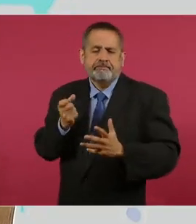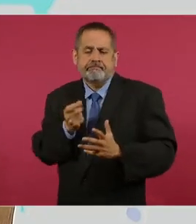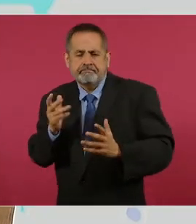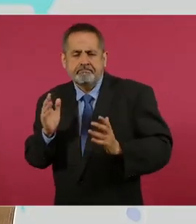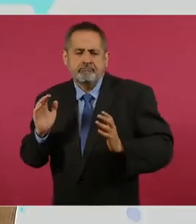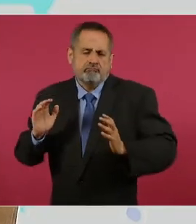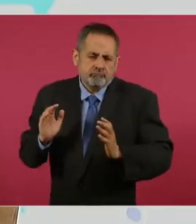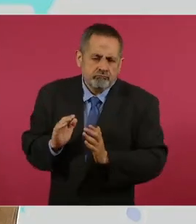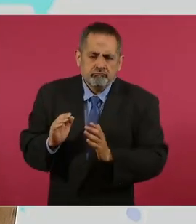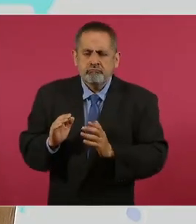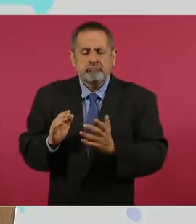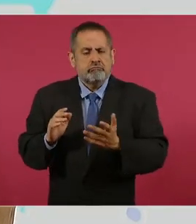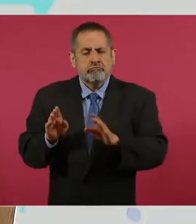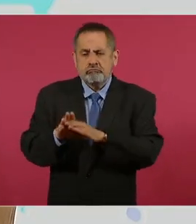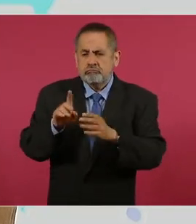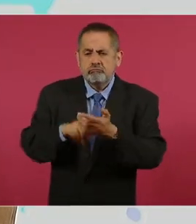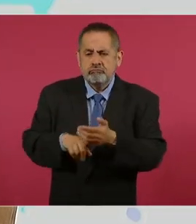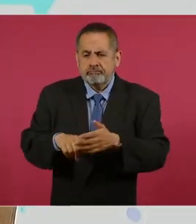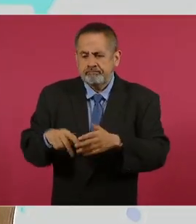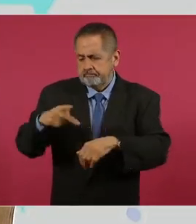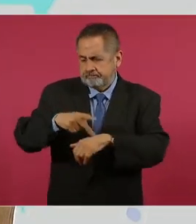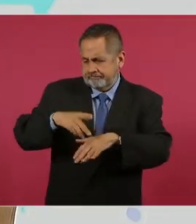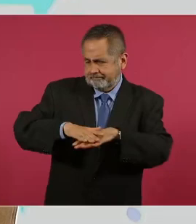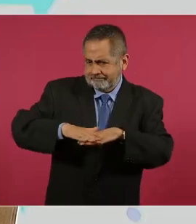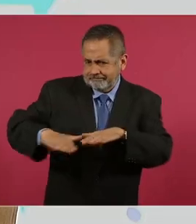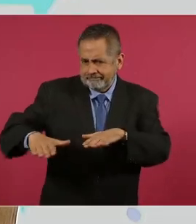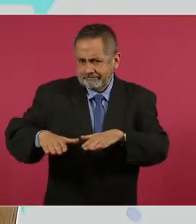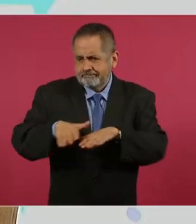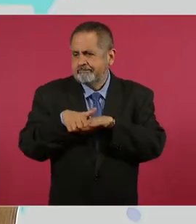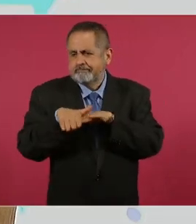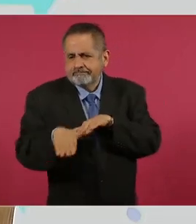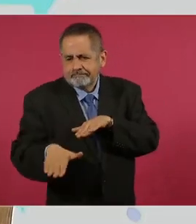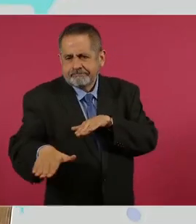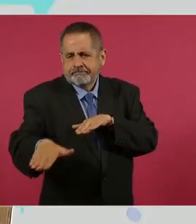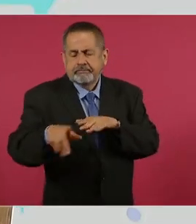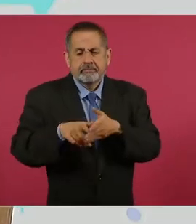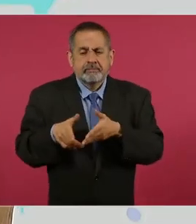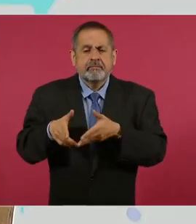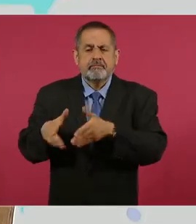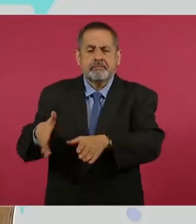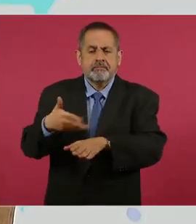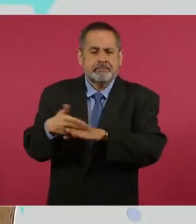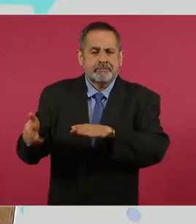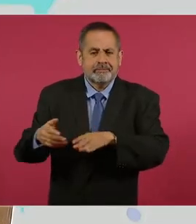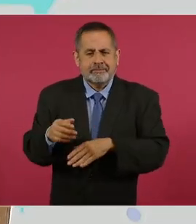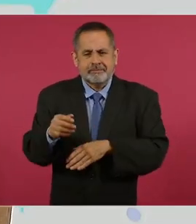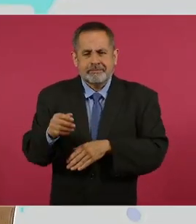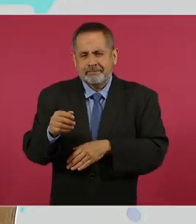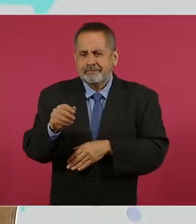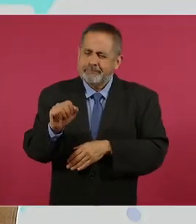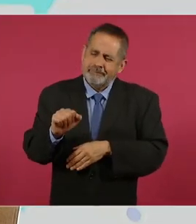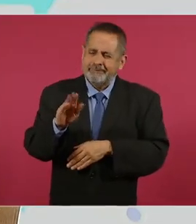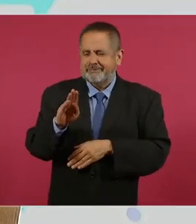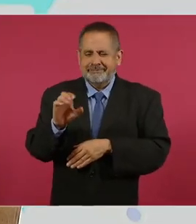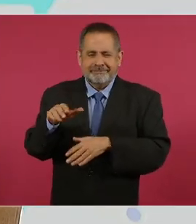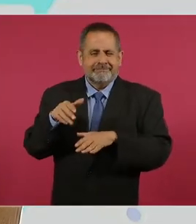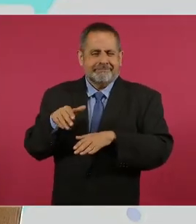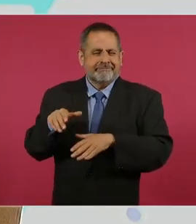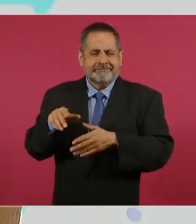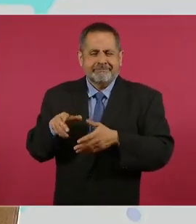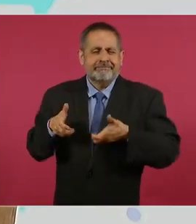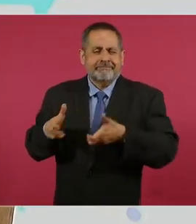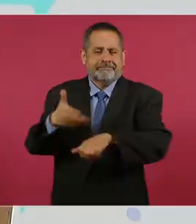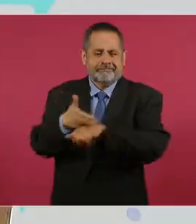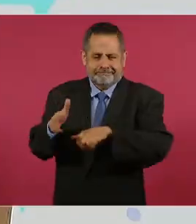vez simplemente cimentaciones, albarradas o caminos blancos, Sacbé en Maya.